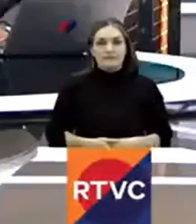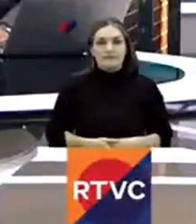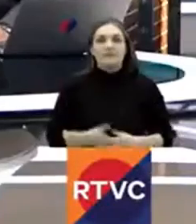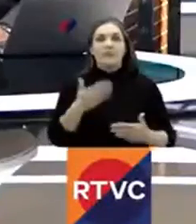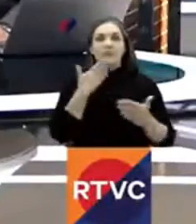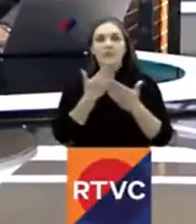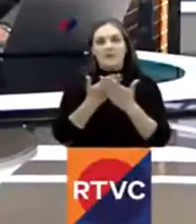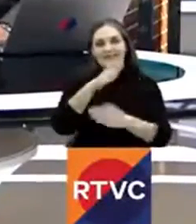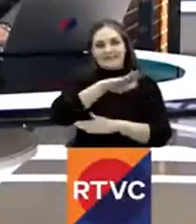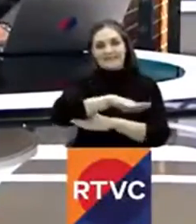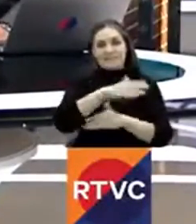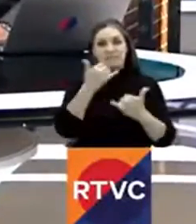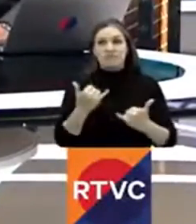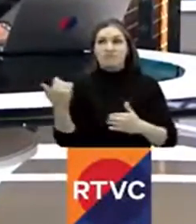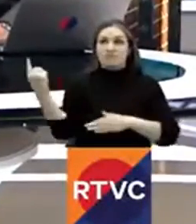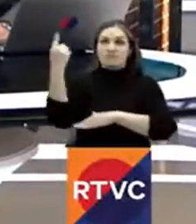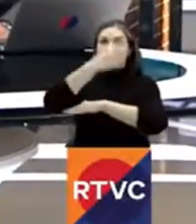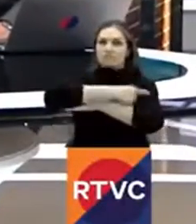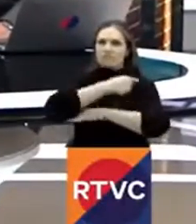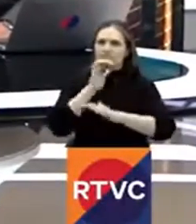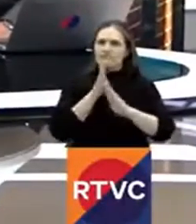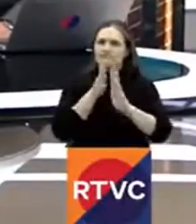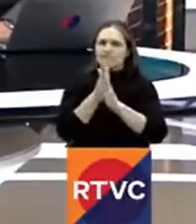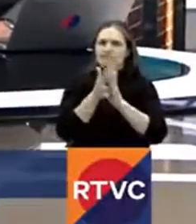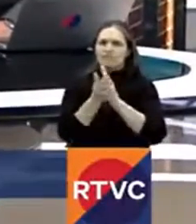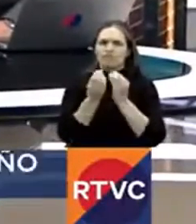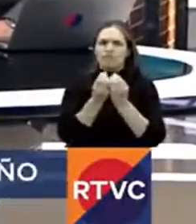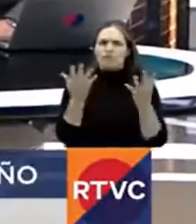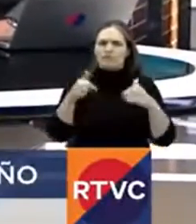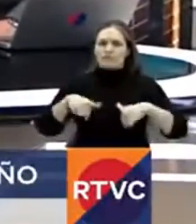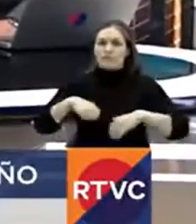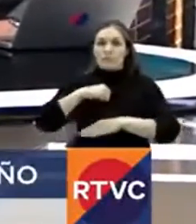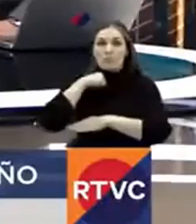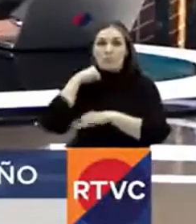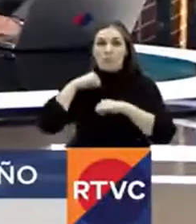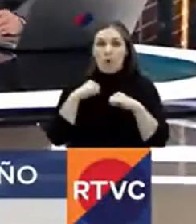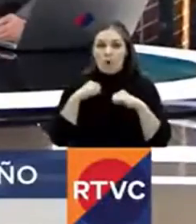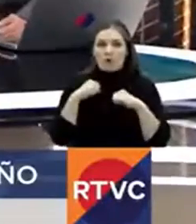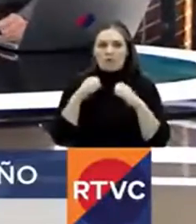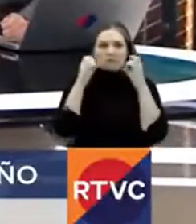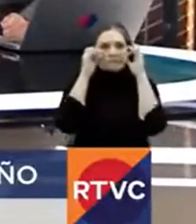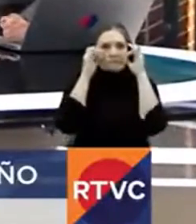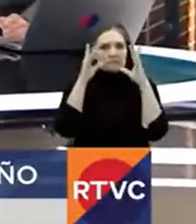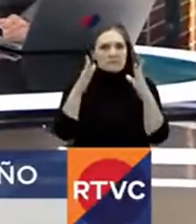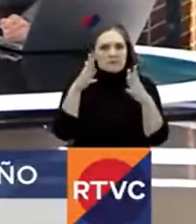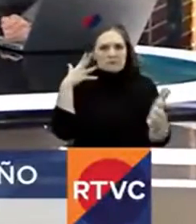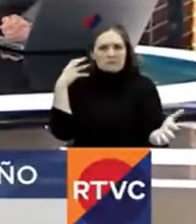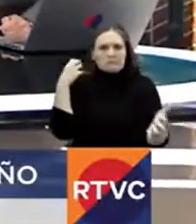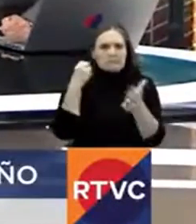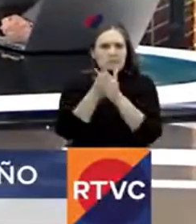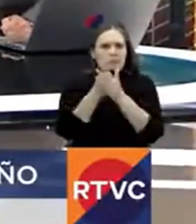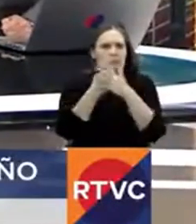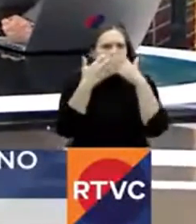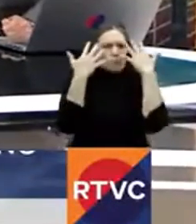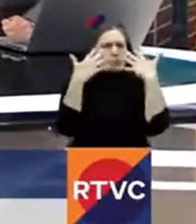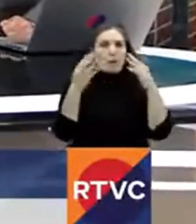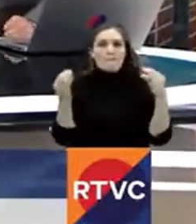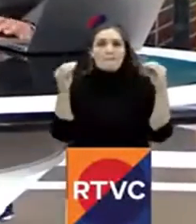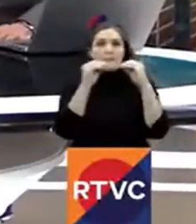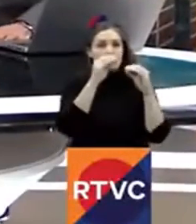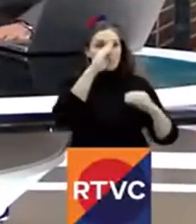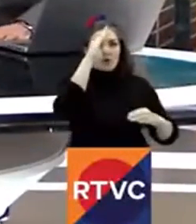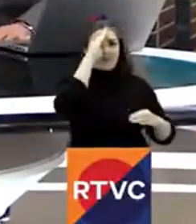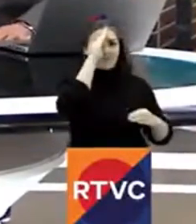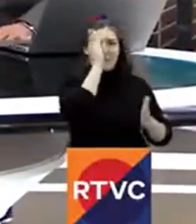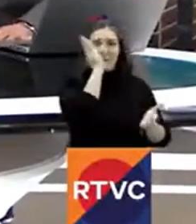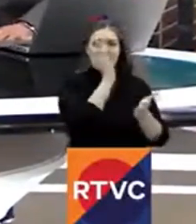Buenas tardes, jornada de mucha información en Bogotá. Iniciamos con un grave hecho de orden público porque un policía fue asesinado en